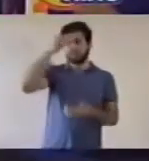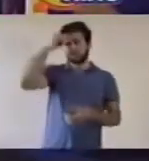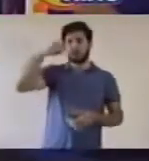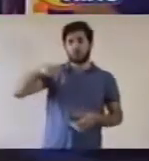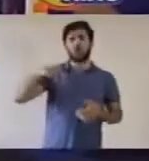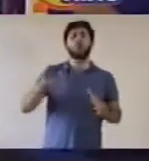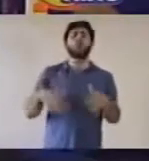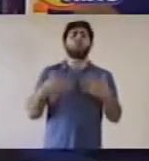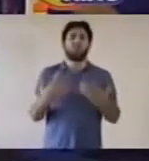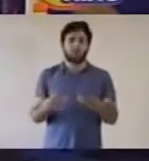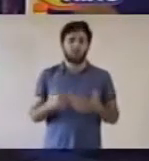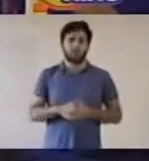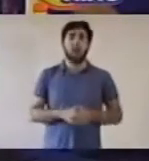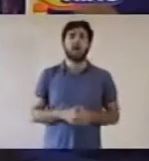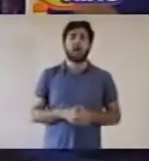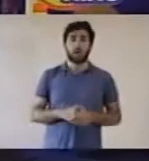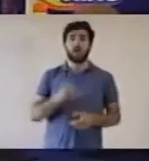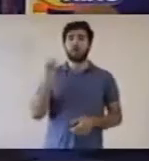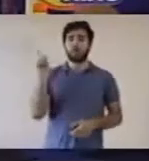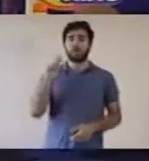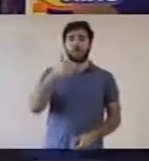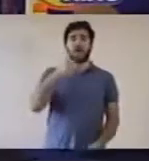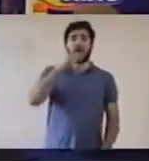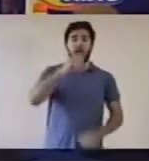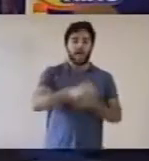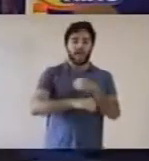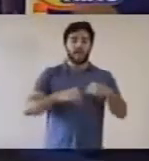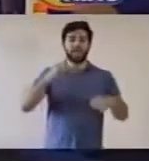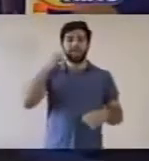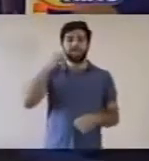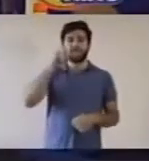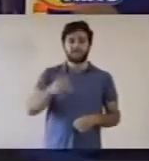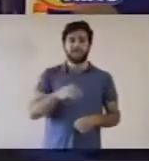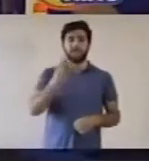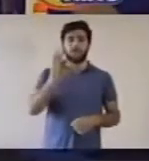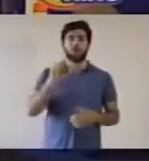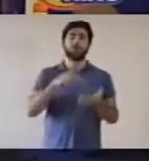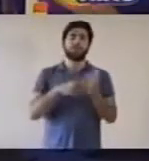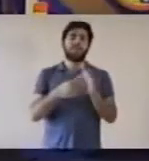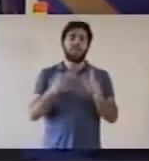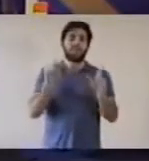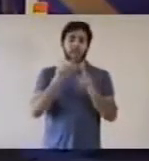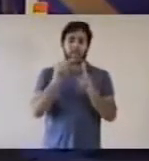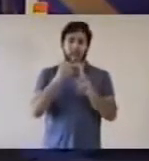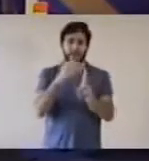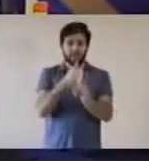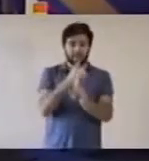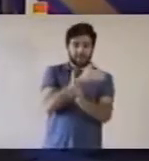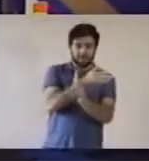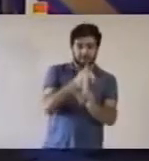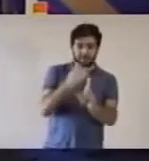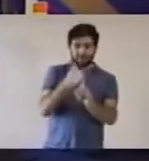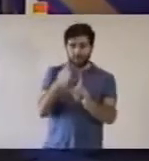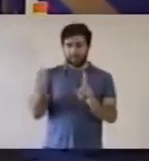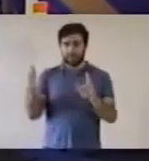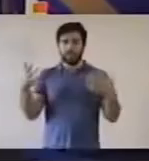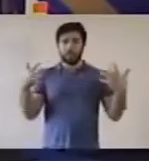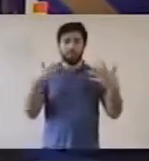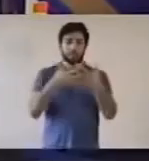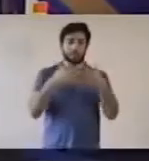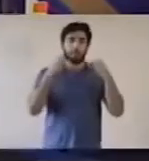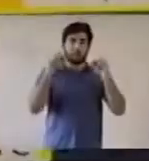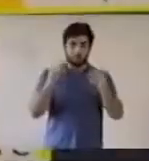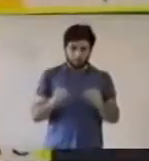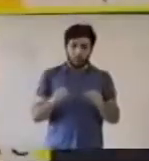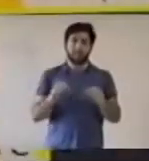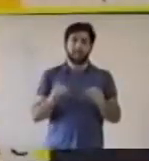Muy bien. Aprendimos que los afijos son partículas que se unen a las palabras para hacer nuevos conceptos. Pueden ir